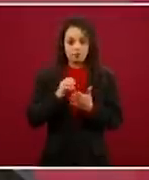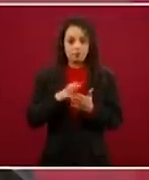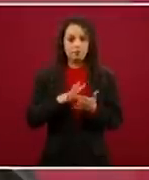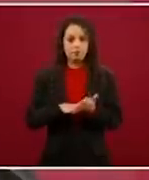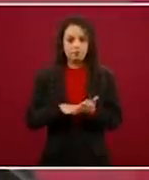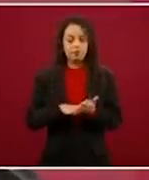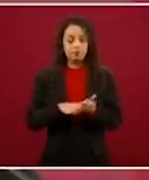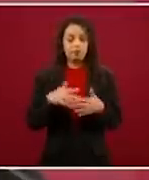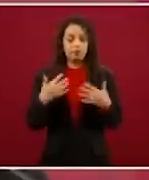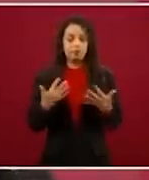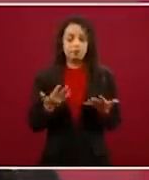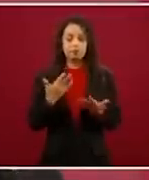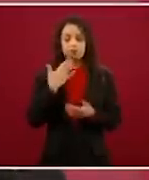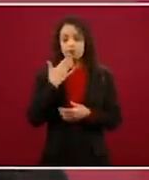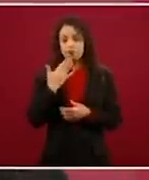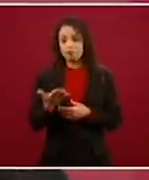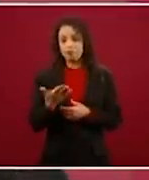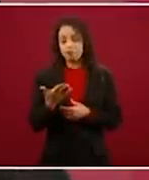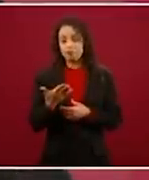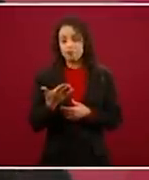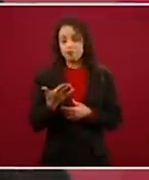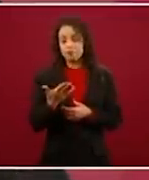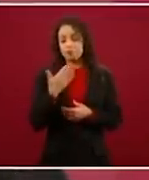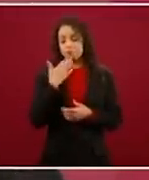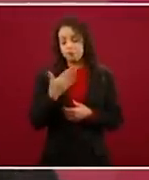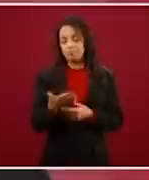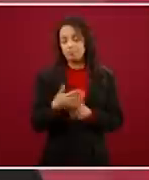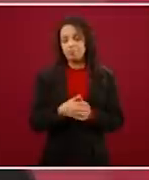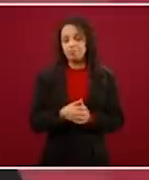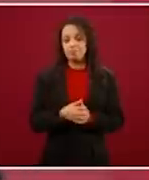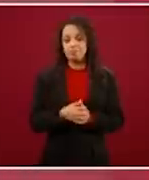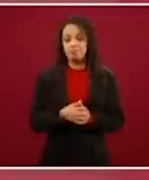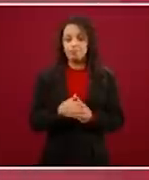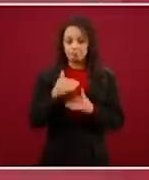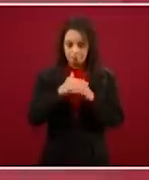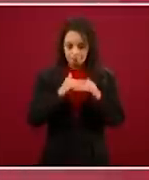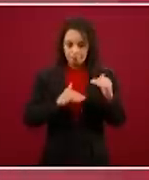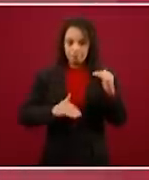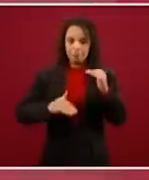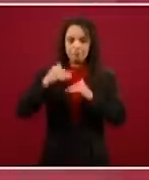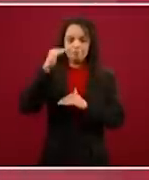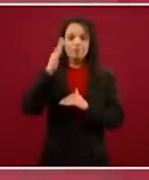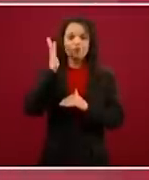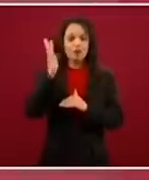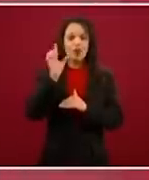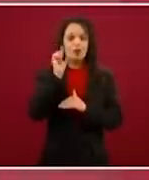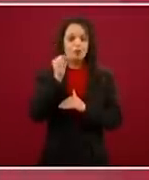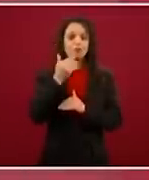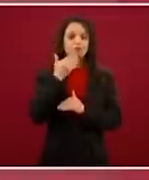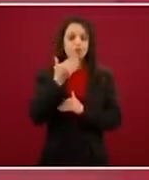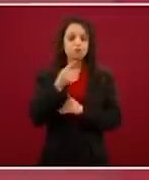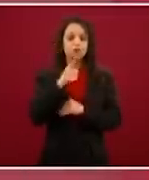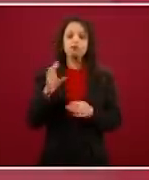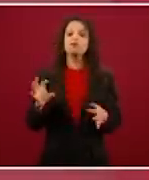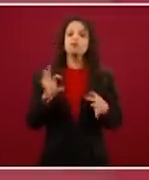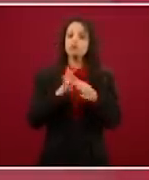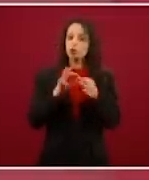un buen dato. Crecieron las remesas con relación a enero